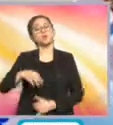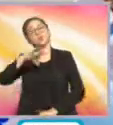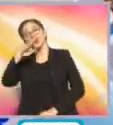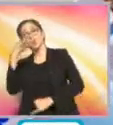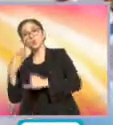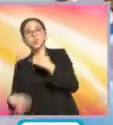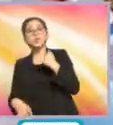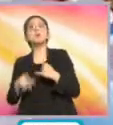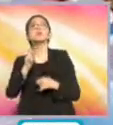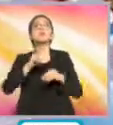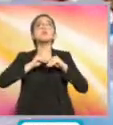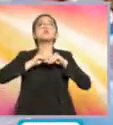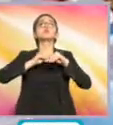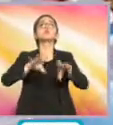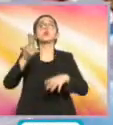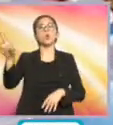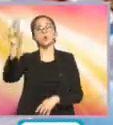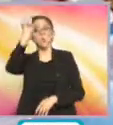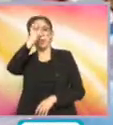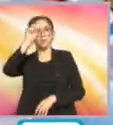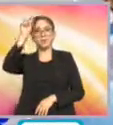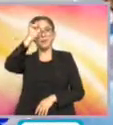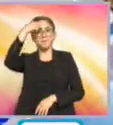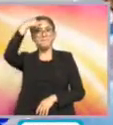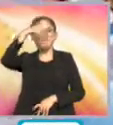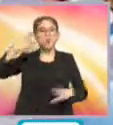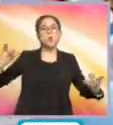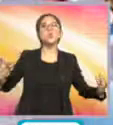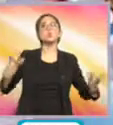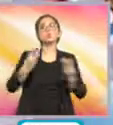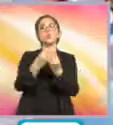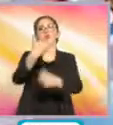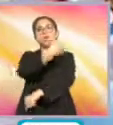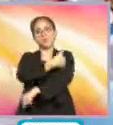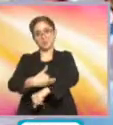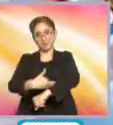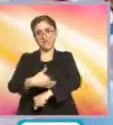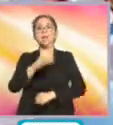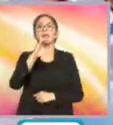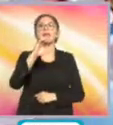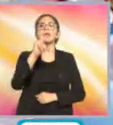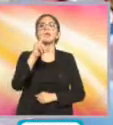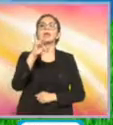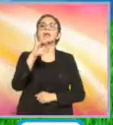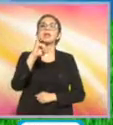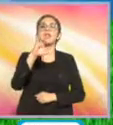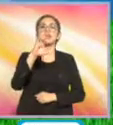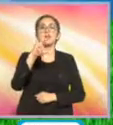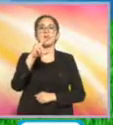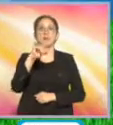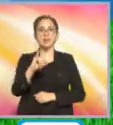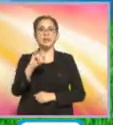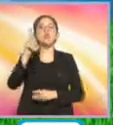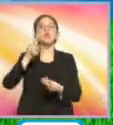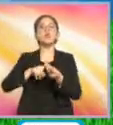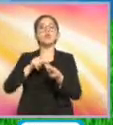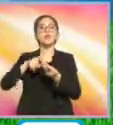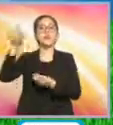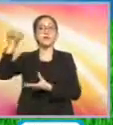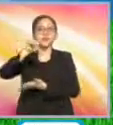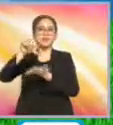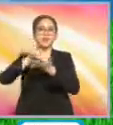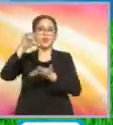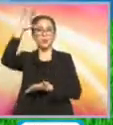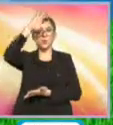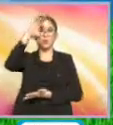Finalizaremos esta cartelera con una recomendación para disfrutar en familia. Cricri y su magia musical llega al Centro Cultural Universitario